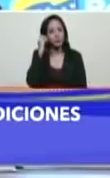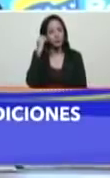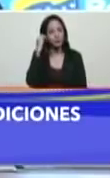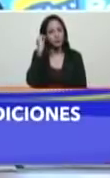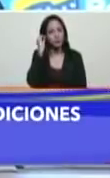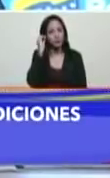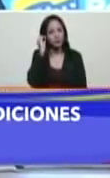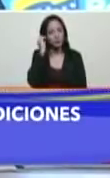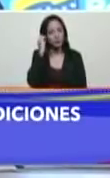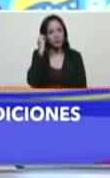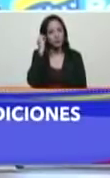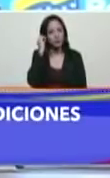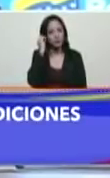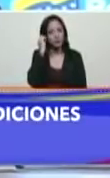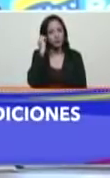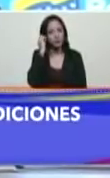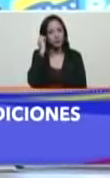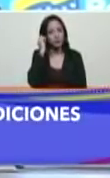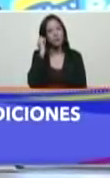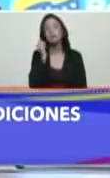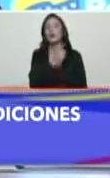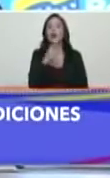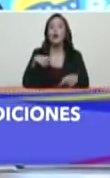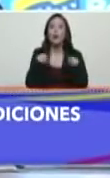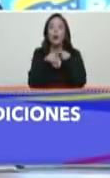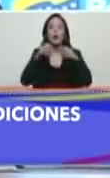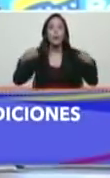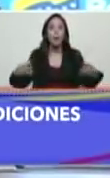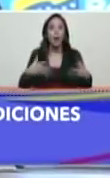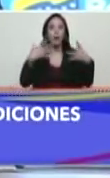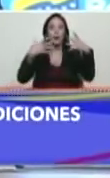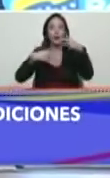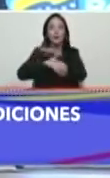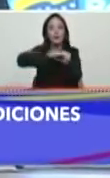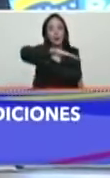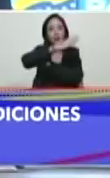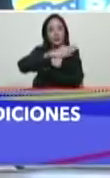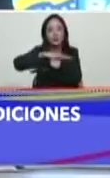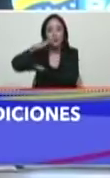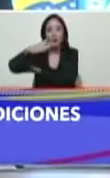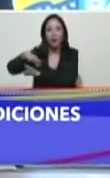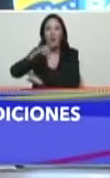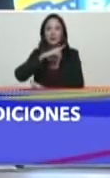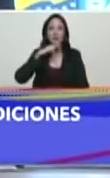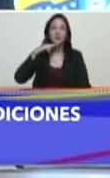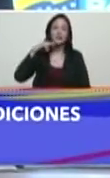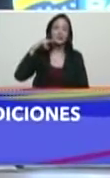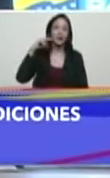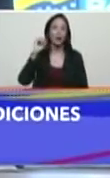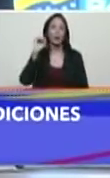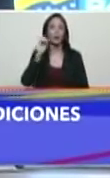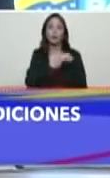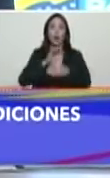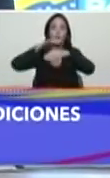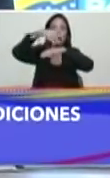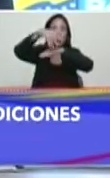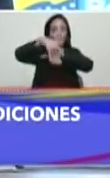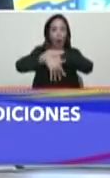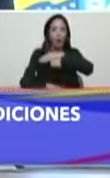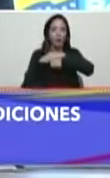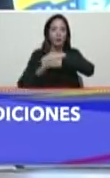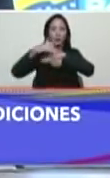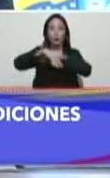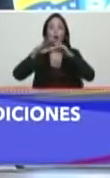mágica, mística, única, la Gran Sabana. En el mundo se habla del Salto Ángel, lo llaman